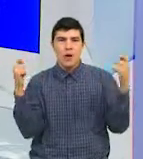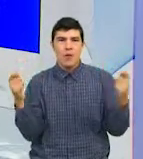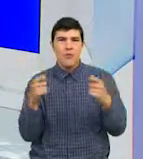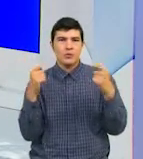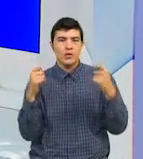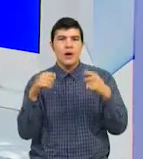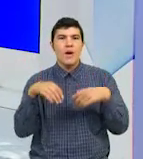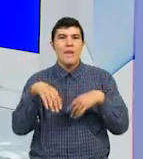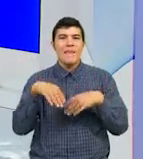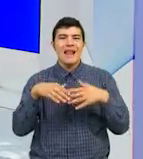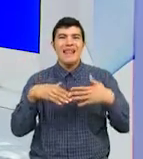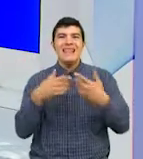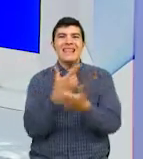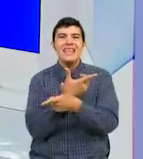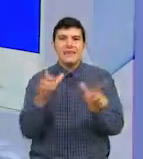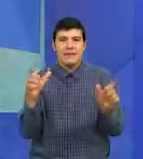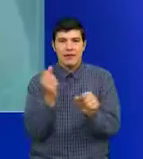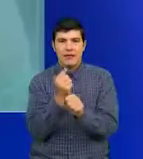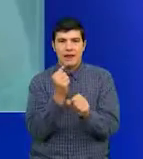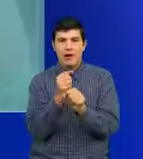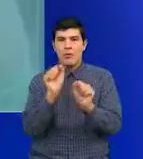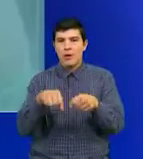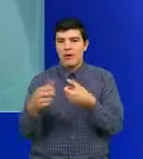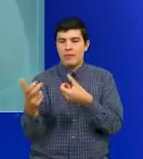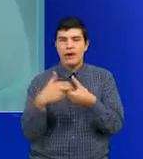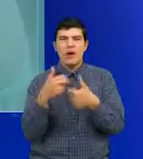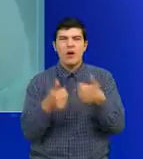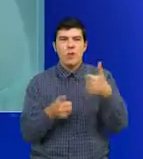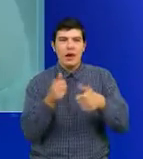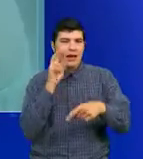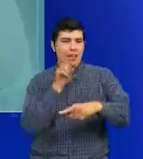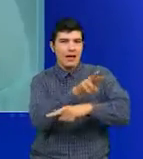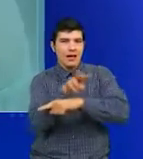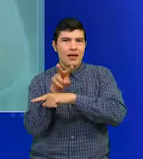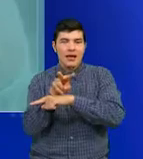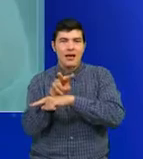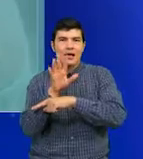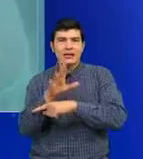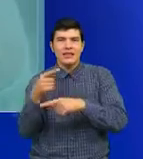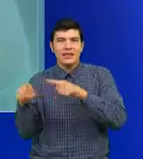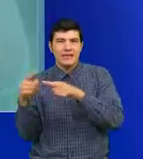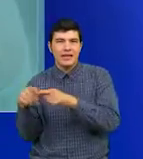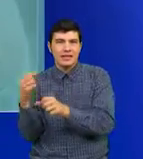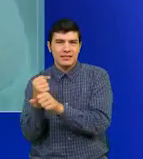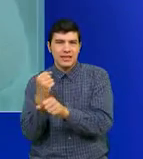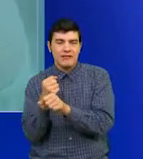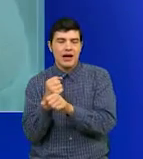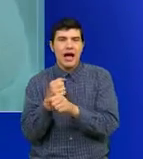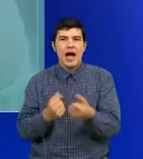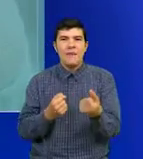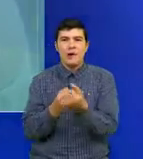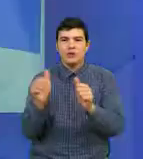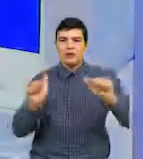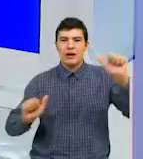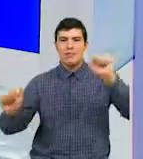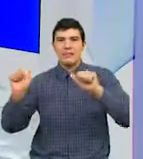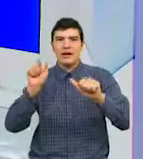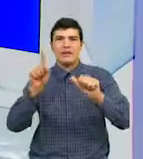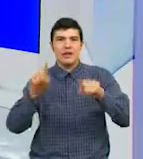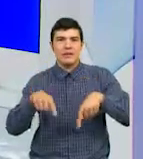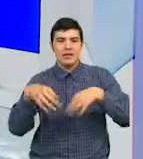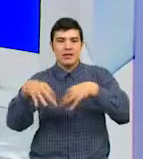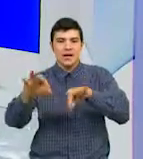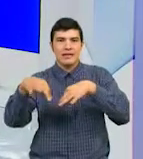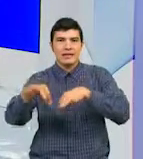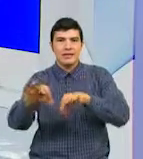hay vacantes en el municipio de Piedecuesta y tiene que ver con la celaduría, oficios varios, apoyo en lavandería y textiles. Así que si usted,